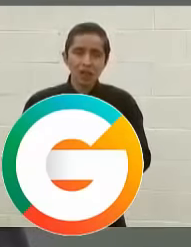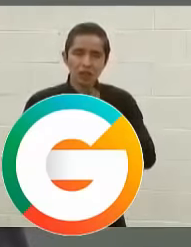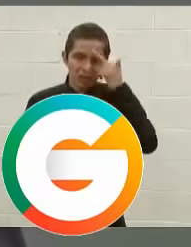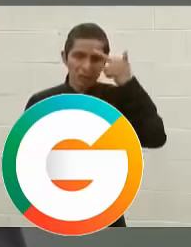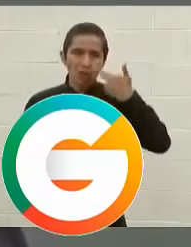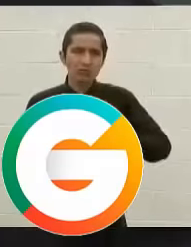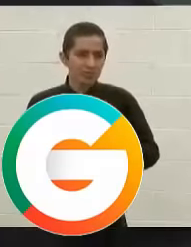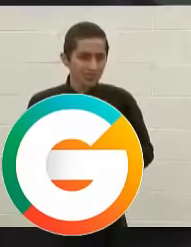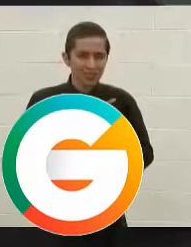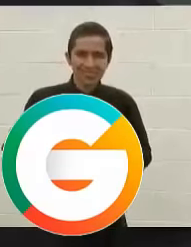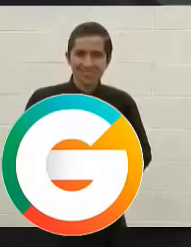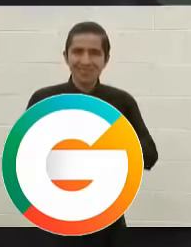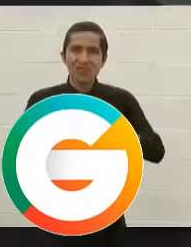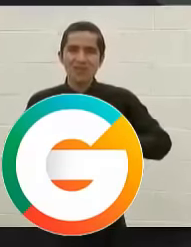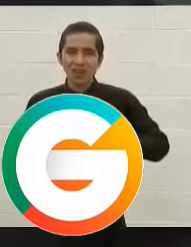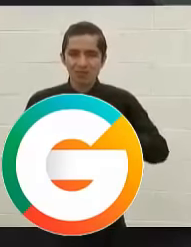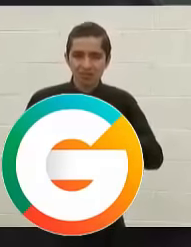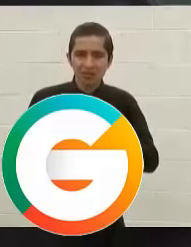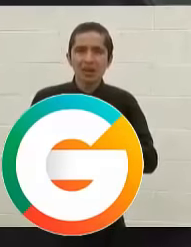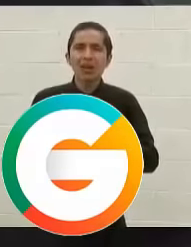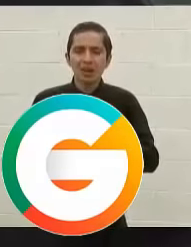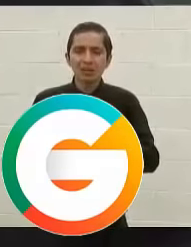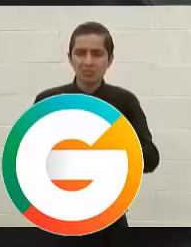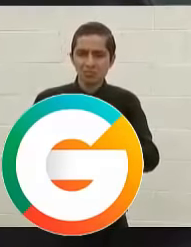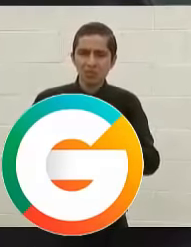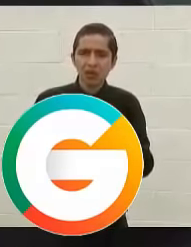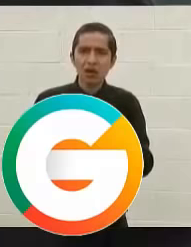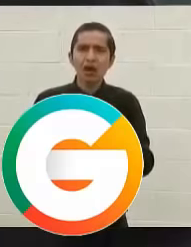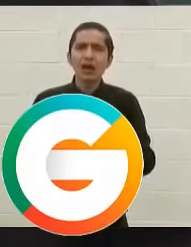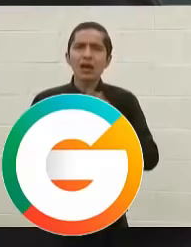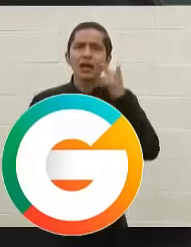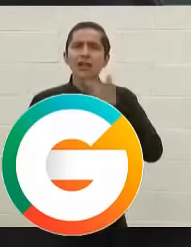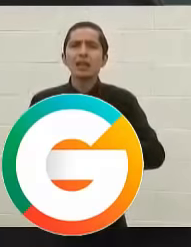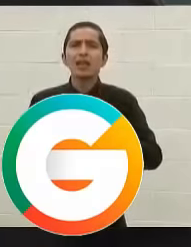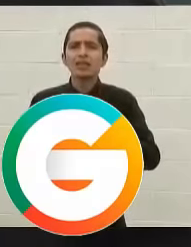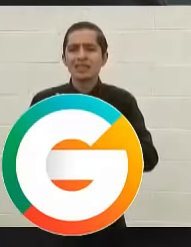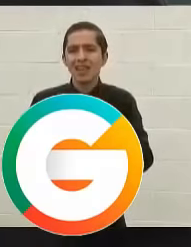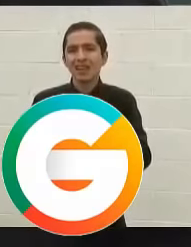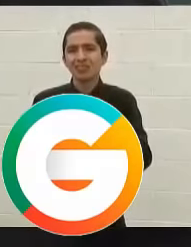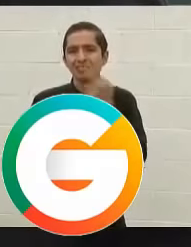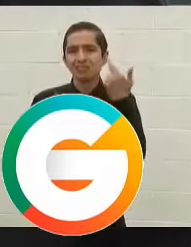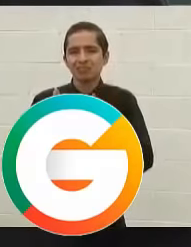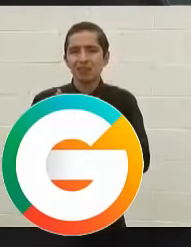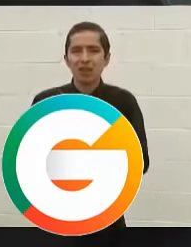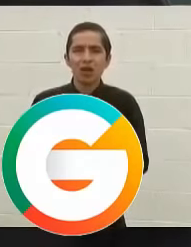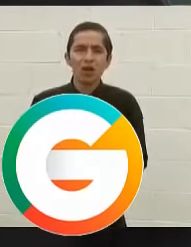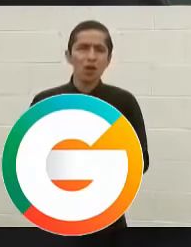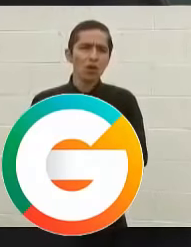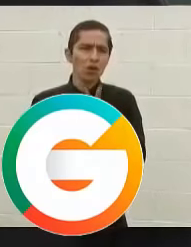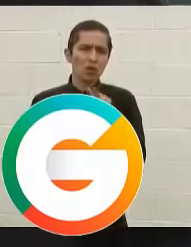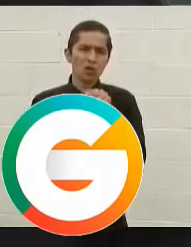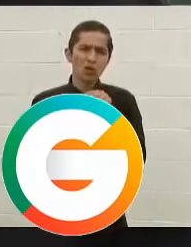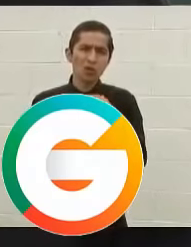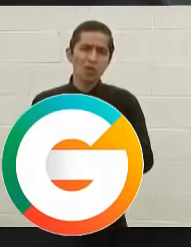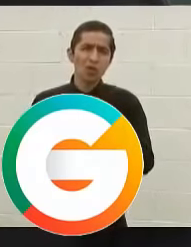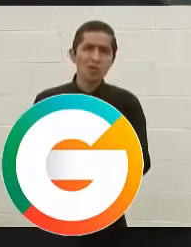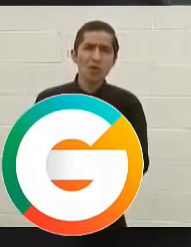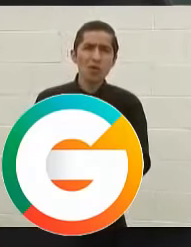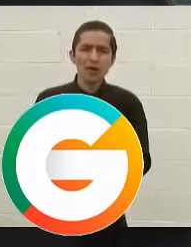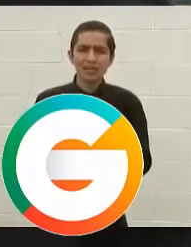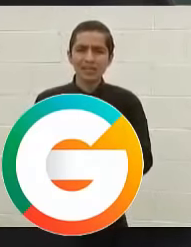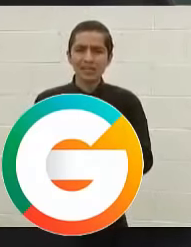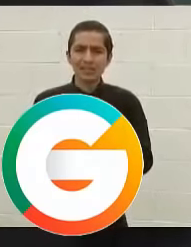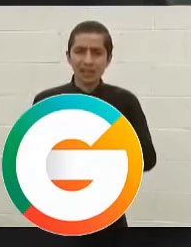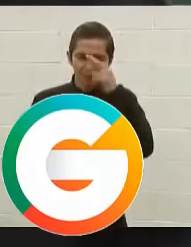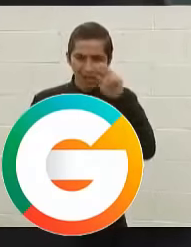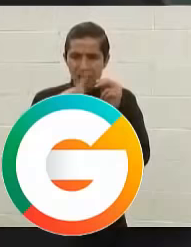de garantizarlo. Lo asumimos como un reto al Estado de Derecho, no como un reto al Estado